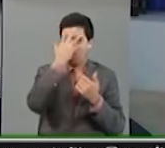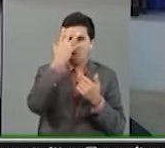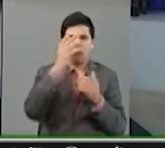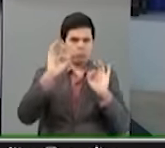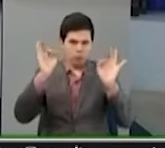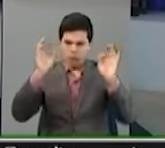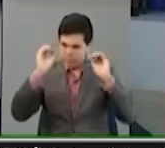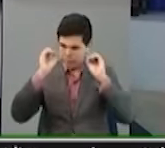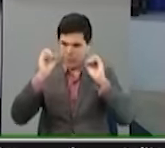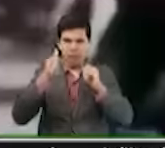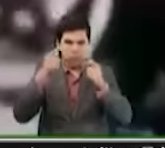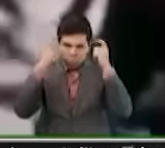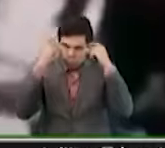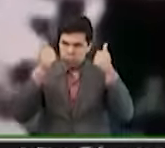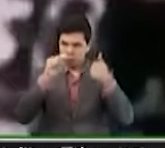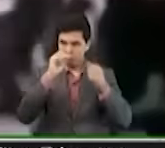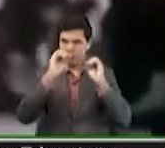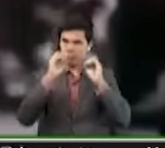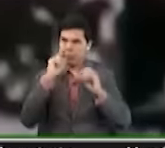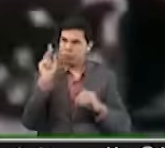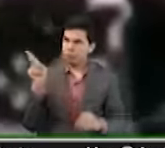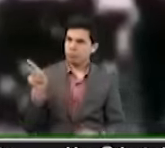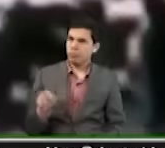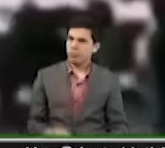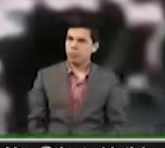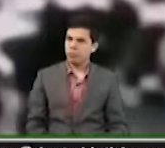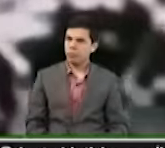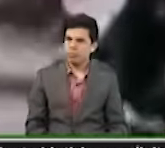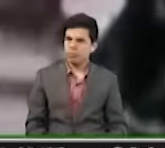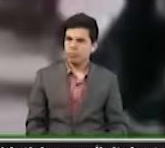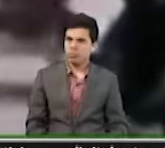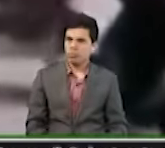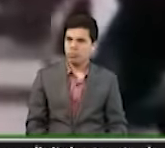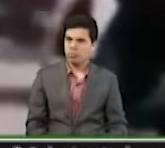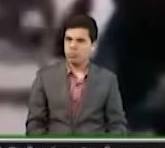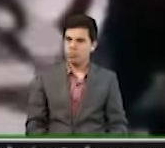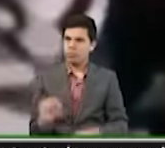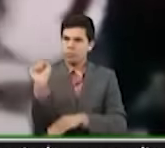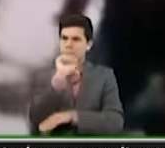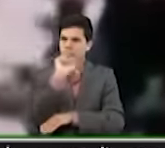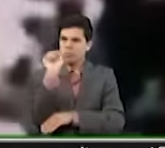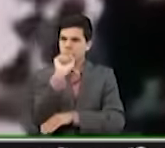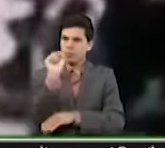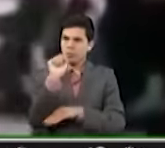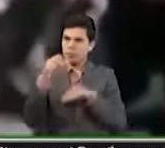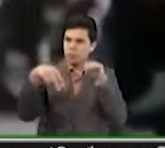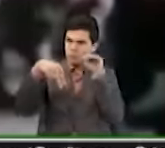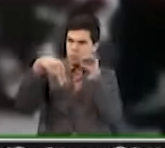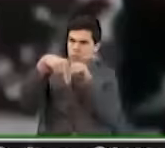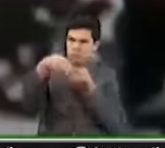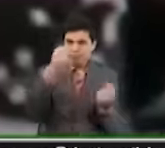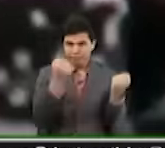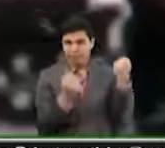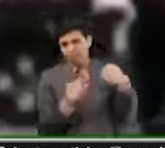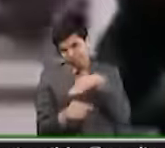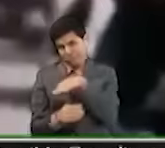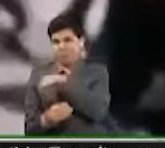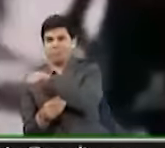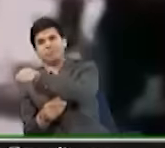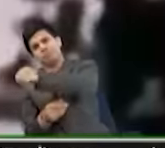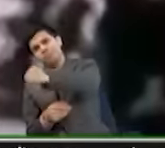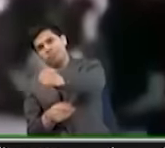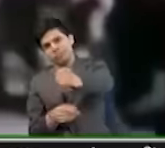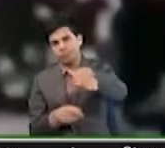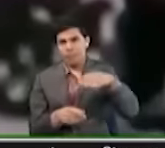negativo. Como lo muestran las imágenes, el conductor se sube primero a uno de los andenes y luego realiza una maniobra peligrosa hacia el